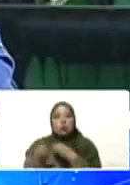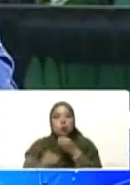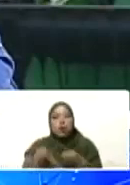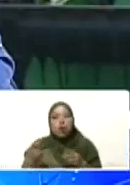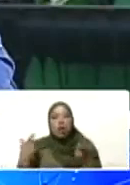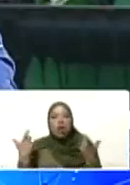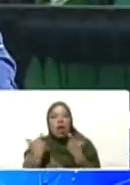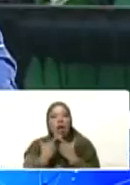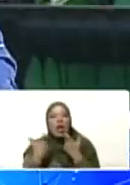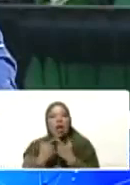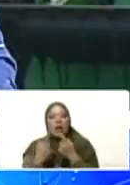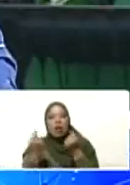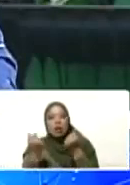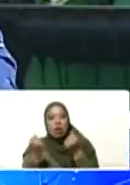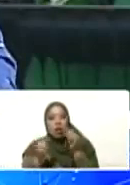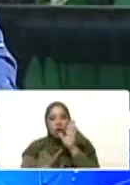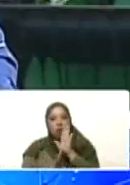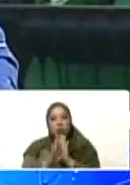guerra económica.